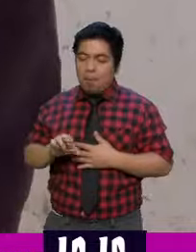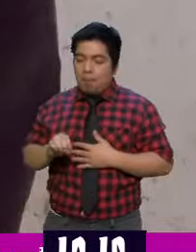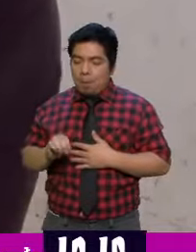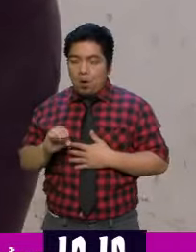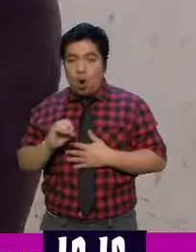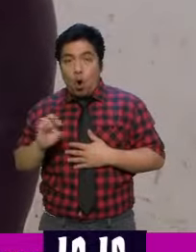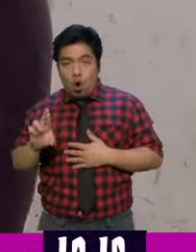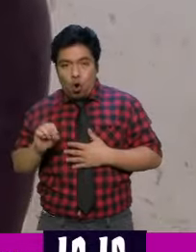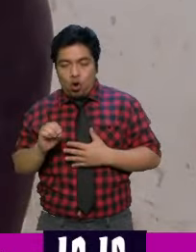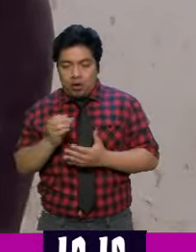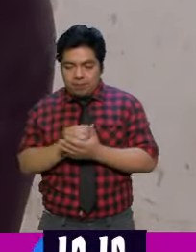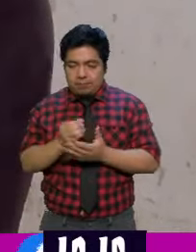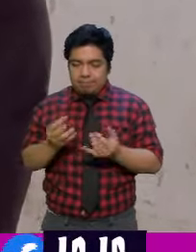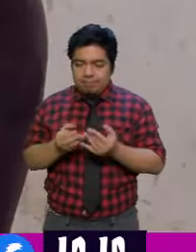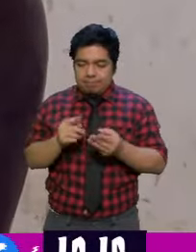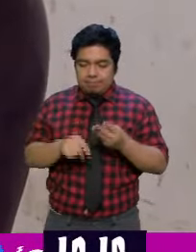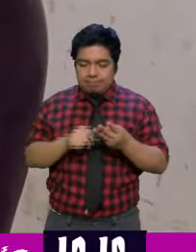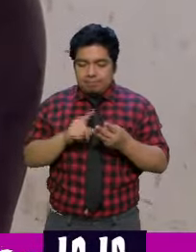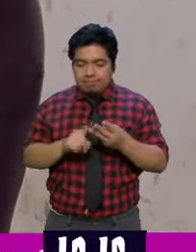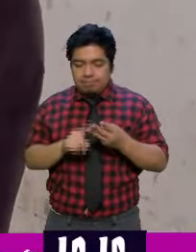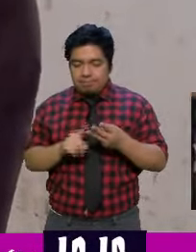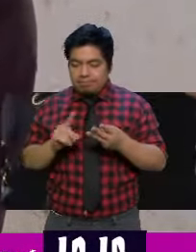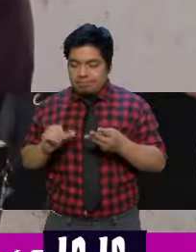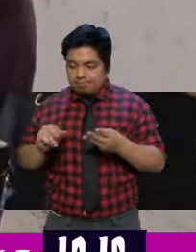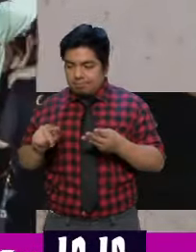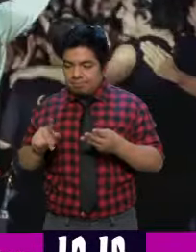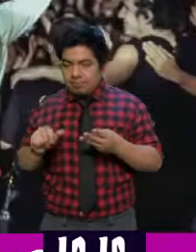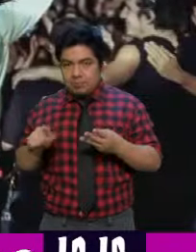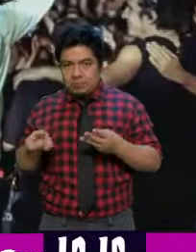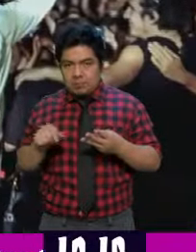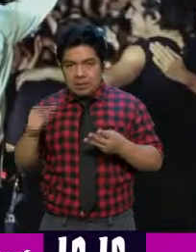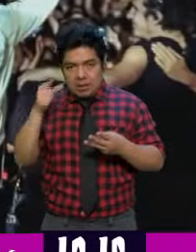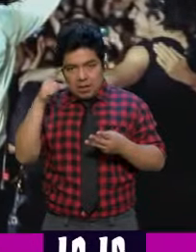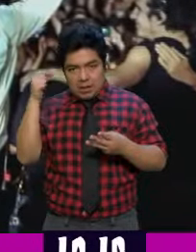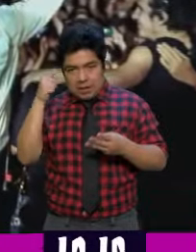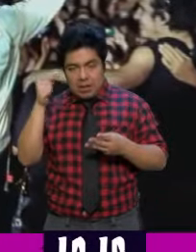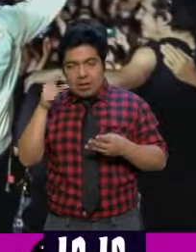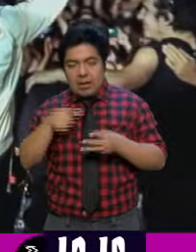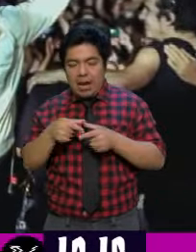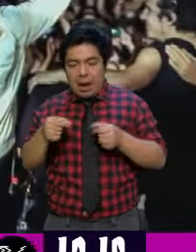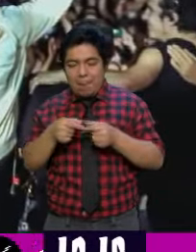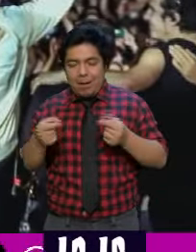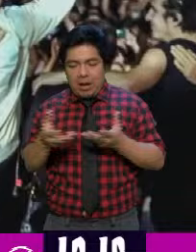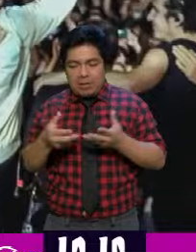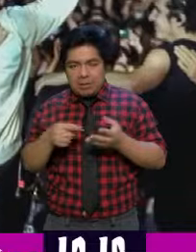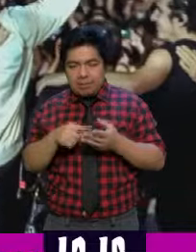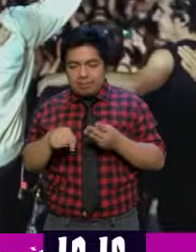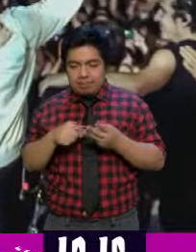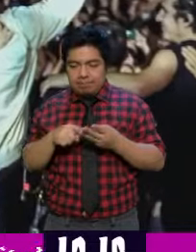Oro, junto también con la Tokyo Paradise Orquesta de Japón. Okay.